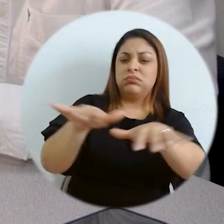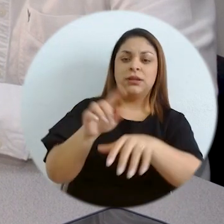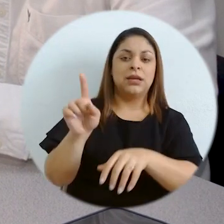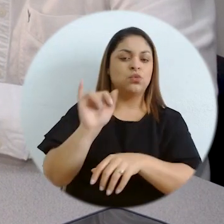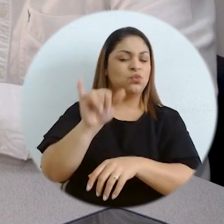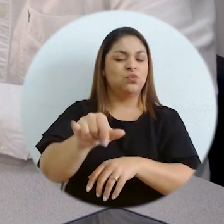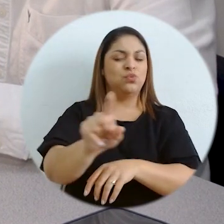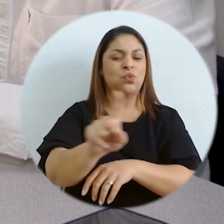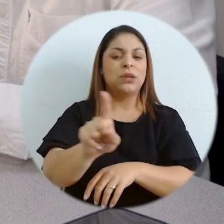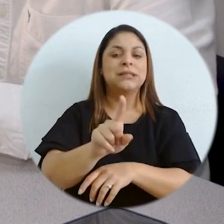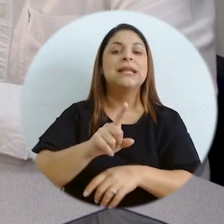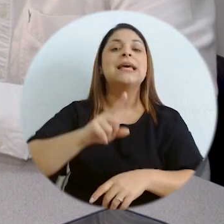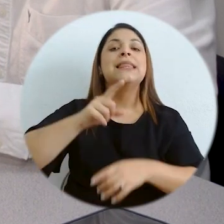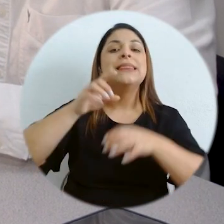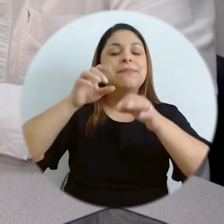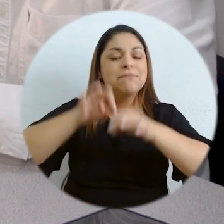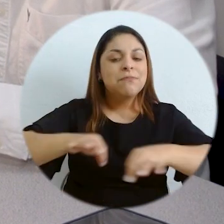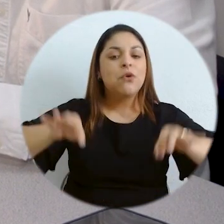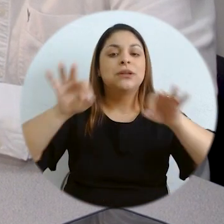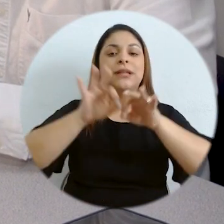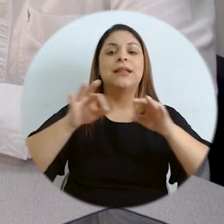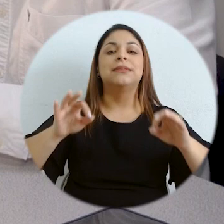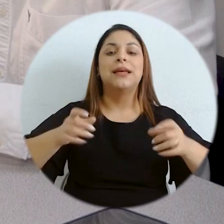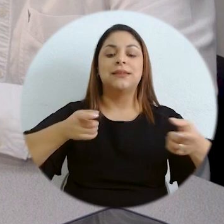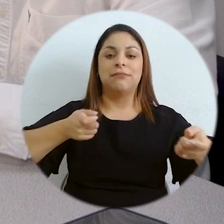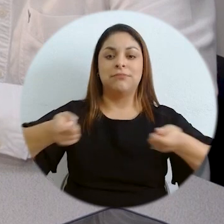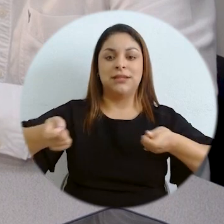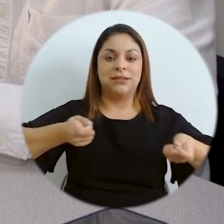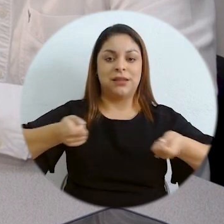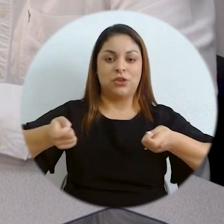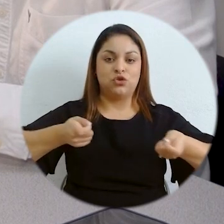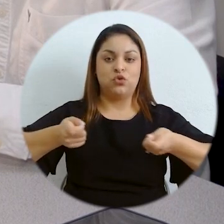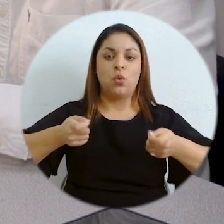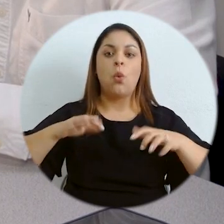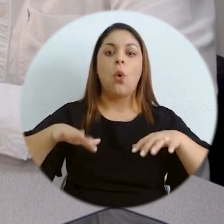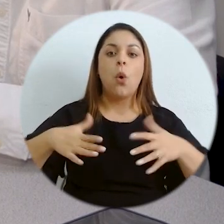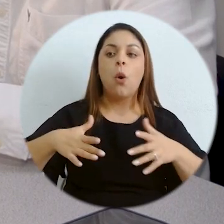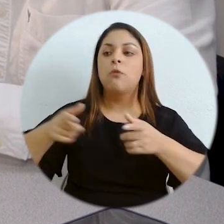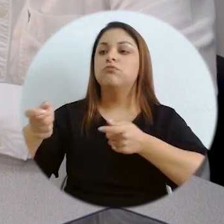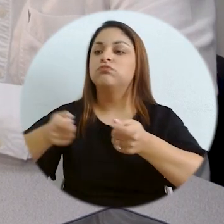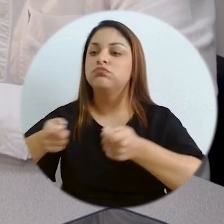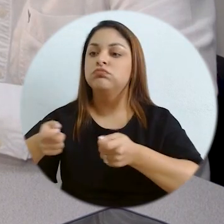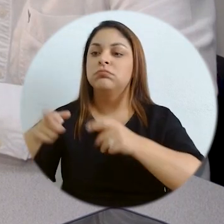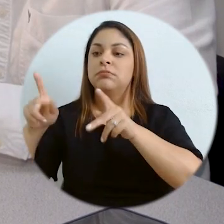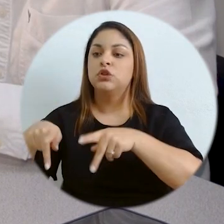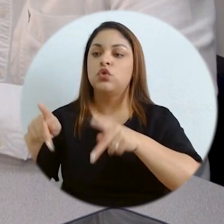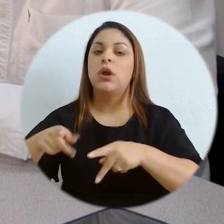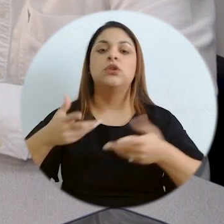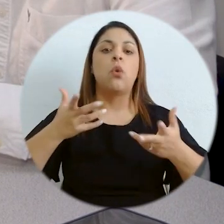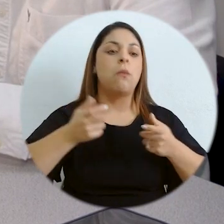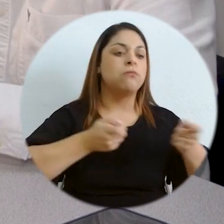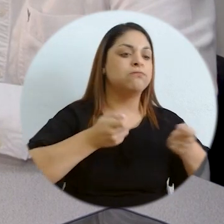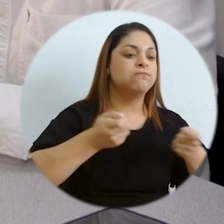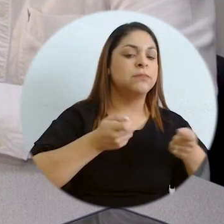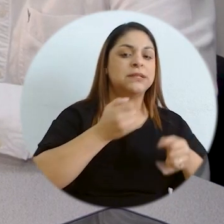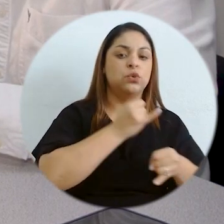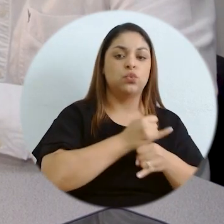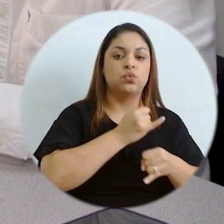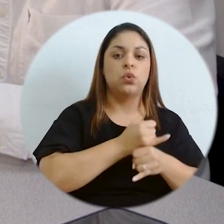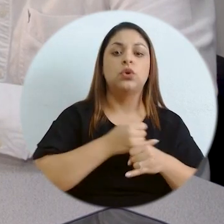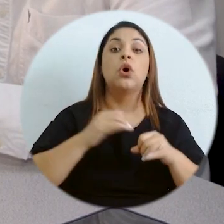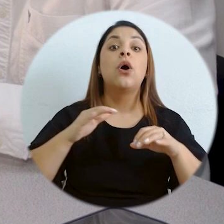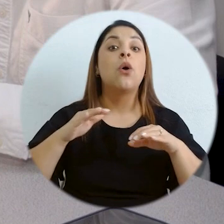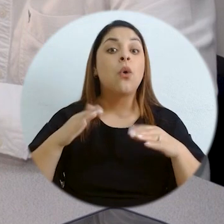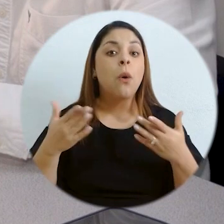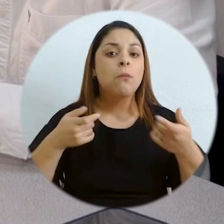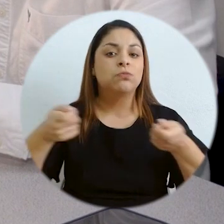por cómo gestiona a su capital humano, a su sociedad, a sus seres humanos. Las instituciones abiertas generan